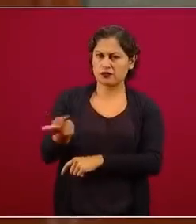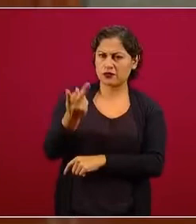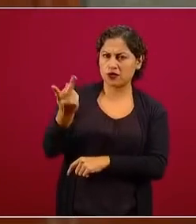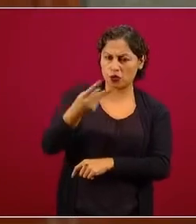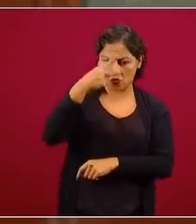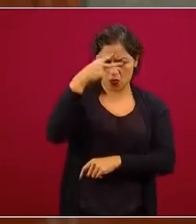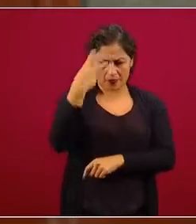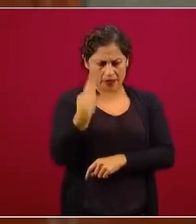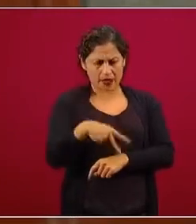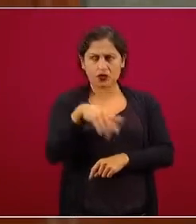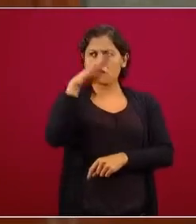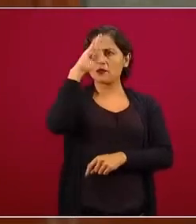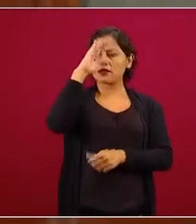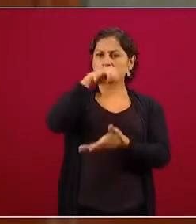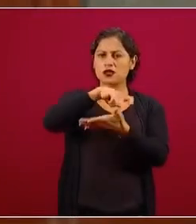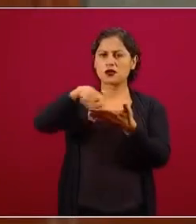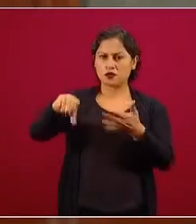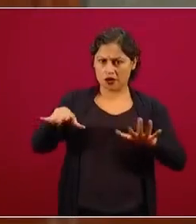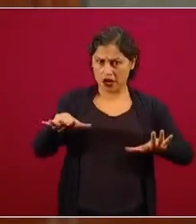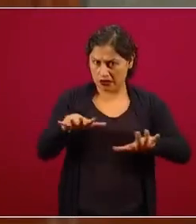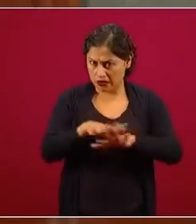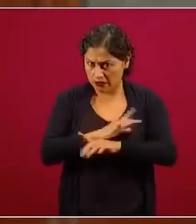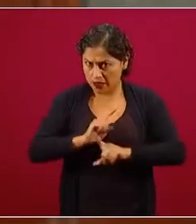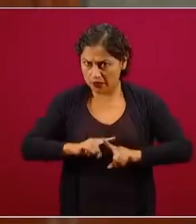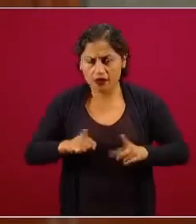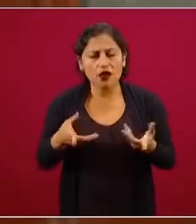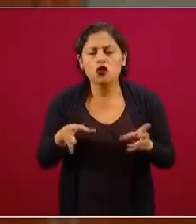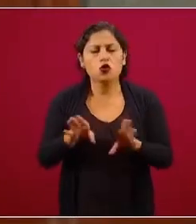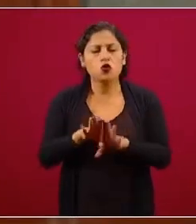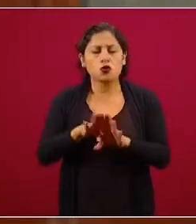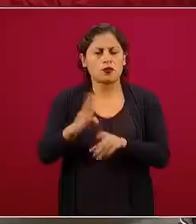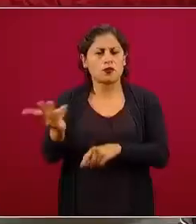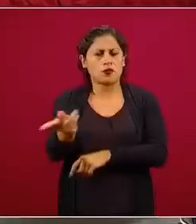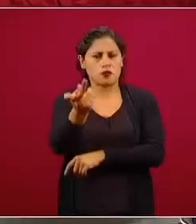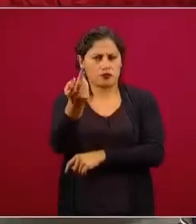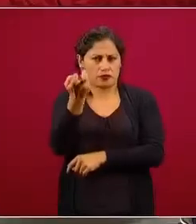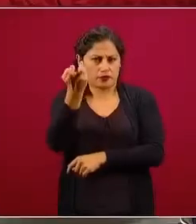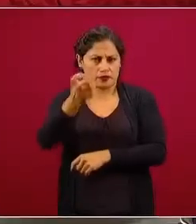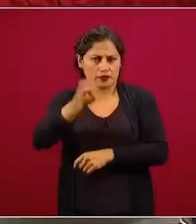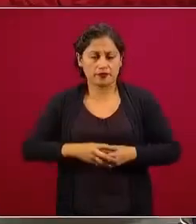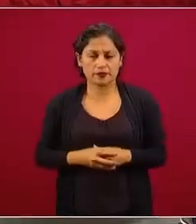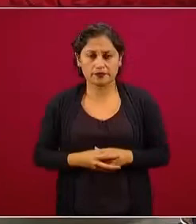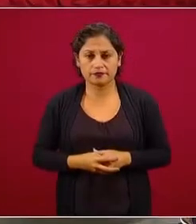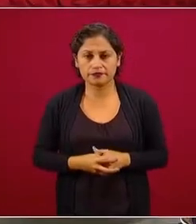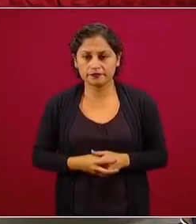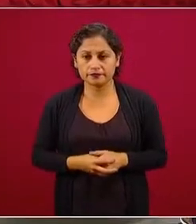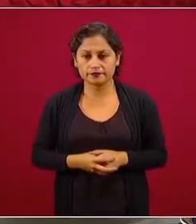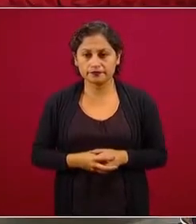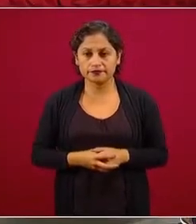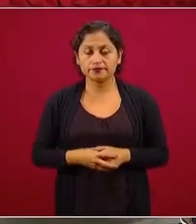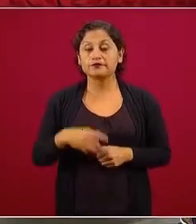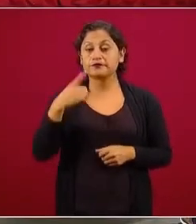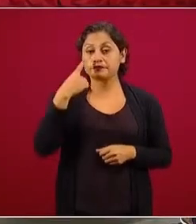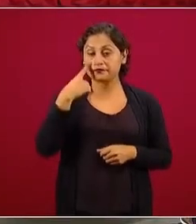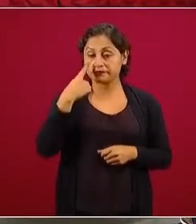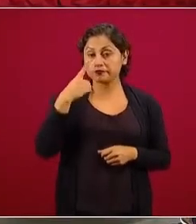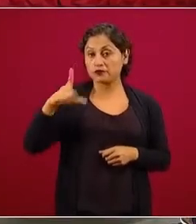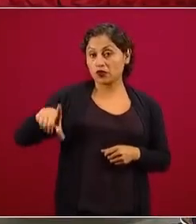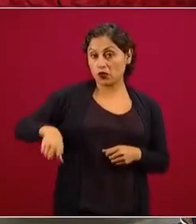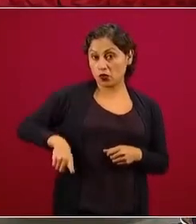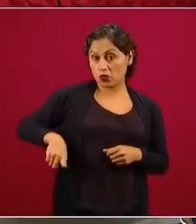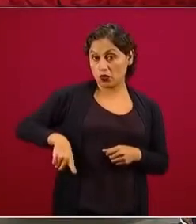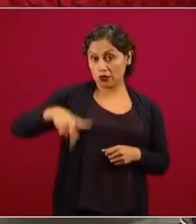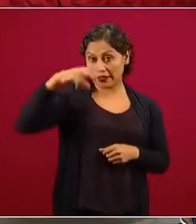Y básicamente esa es mi pregunta, gracias. Claro, con mucho gusto. El gobierno mexicano, a